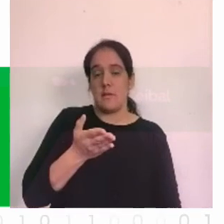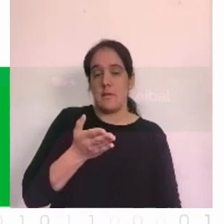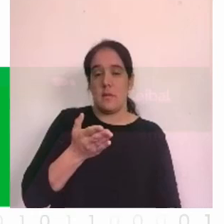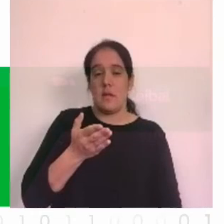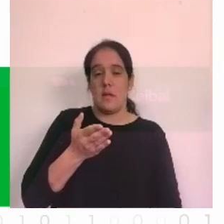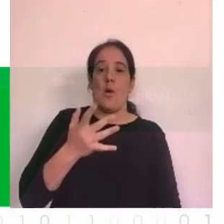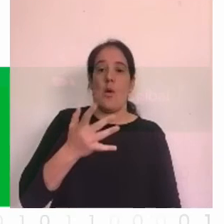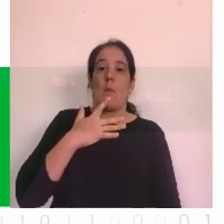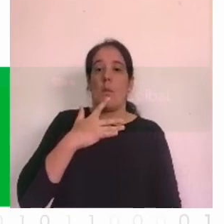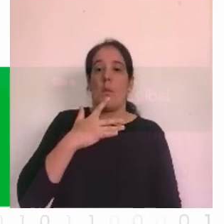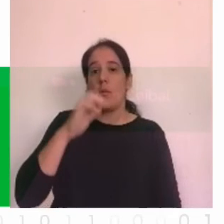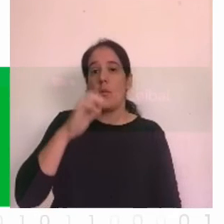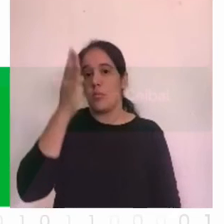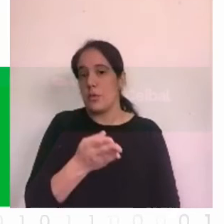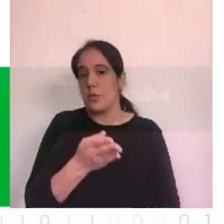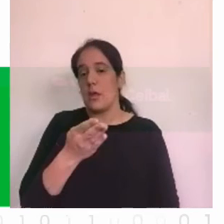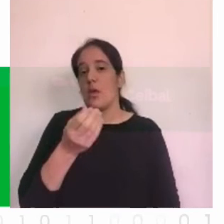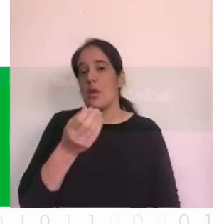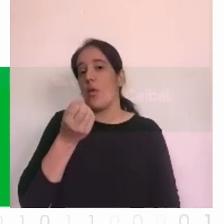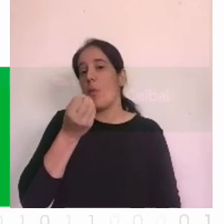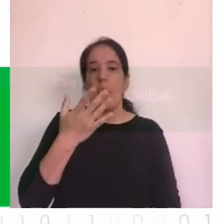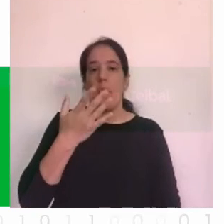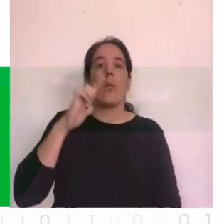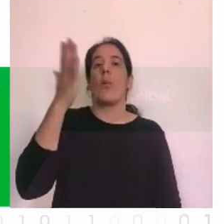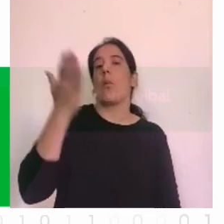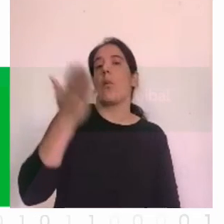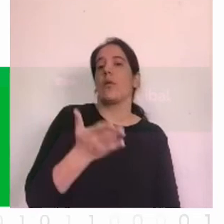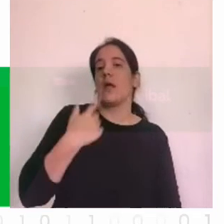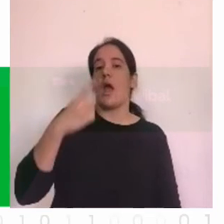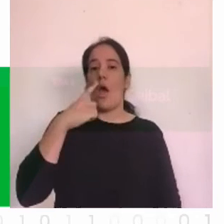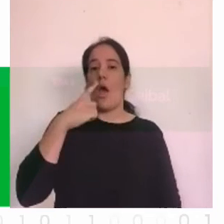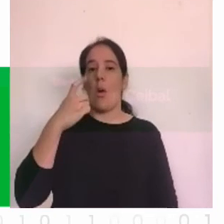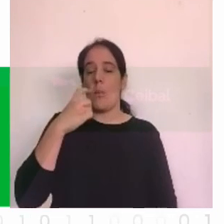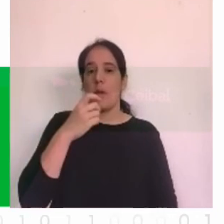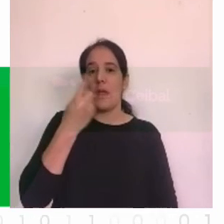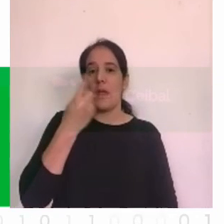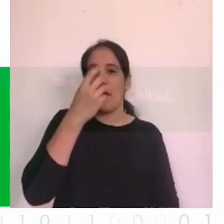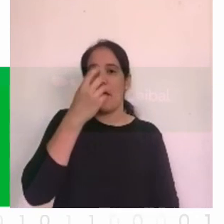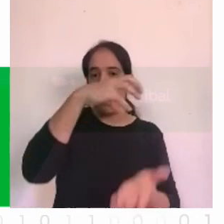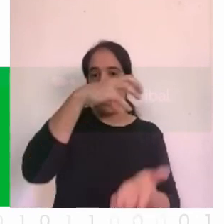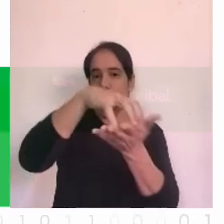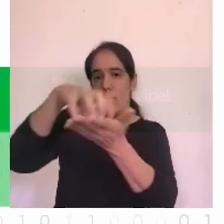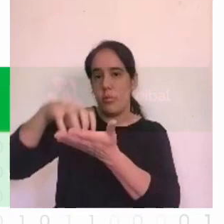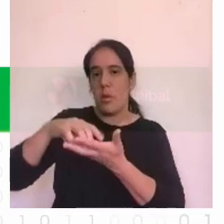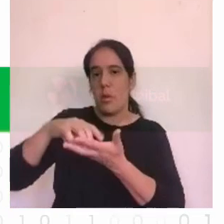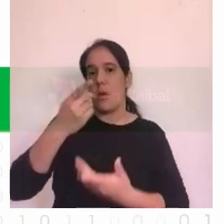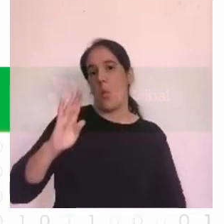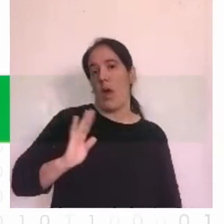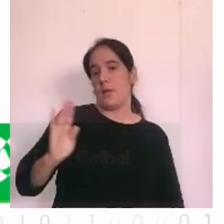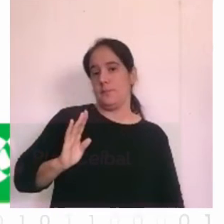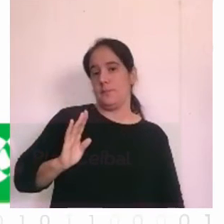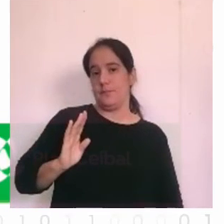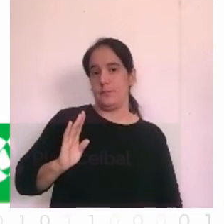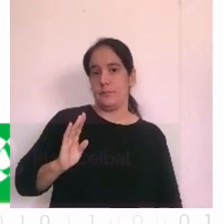permitir saber el porcentaje de hombres que hay en cada una de las ramas y mujeres. Y vemos, por ejemplo, que en